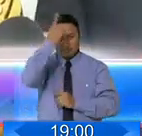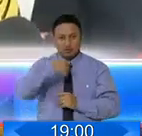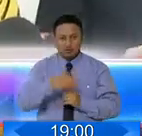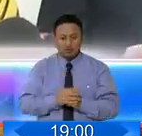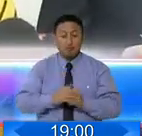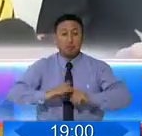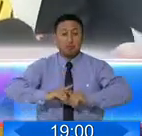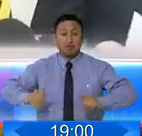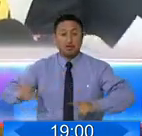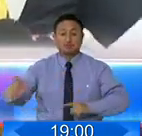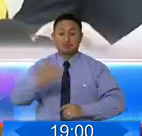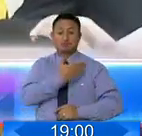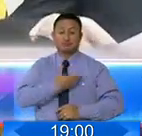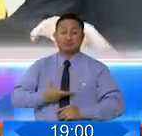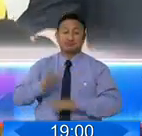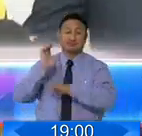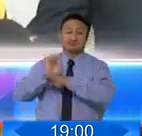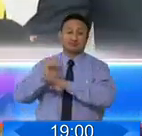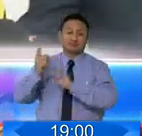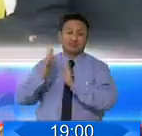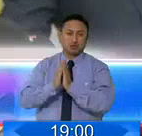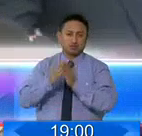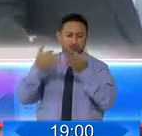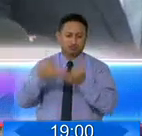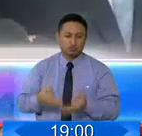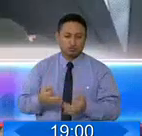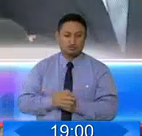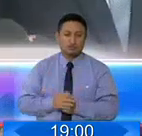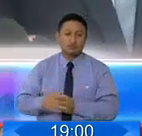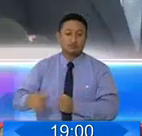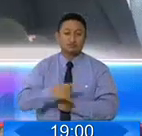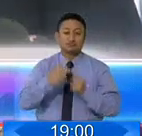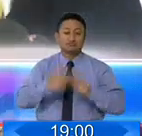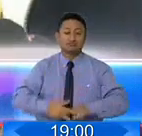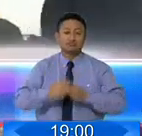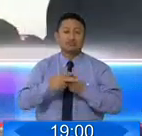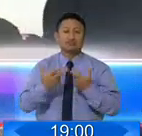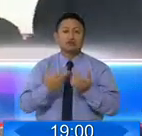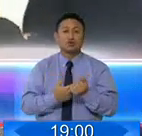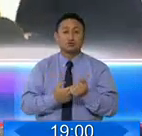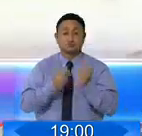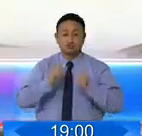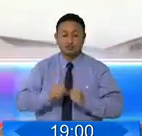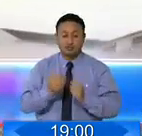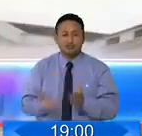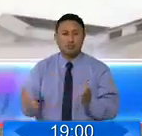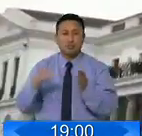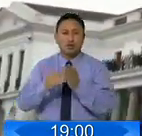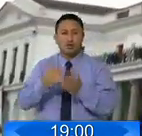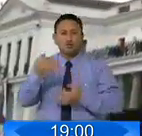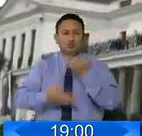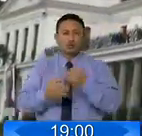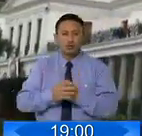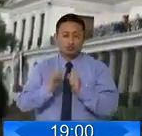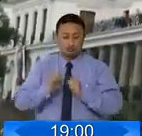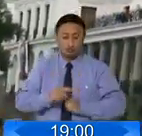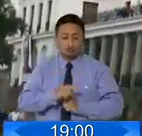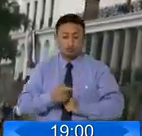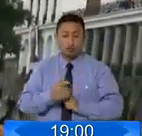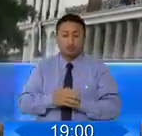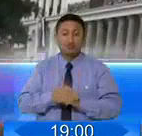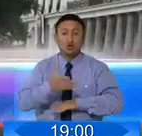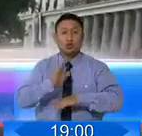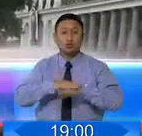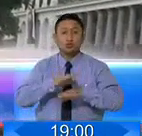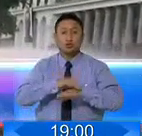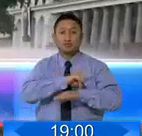la Presidencia de la República se solicitó oficialmente el inicio del recurso de repetición, mediante el cual se pretende